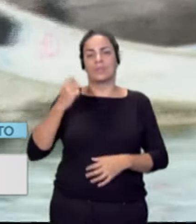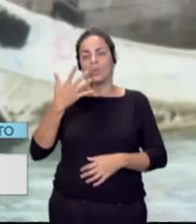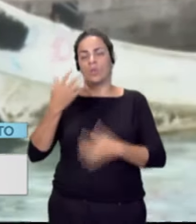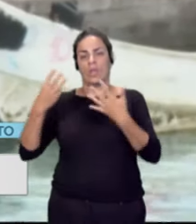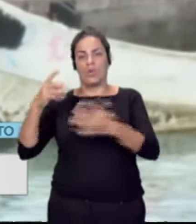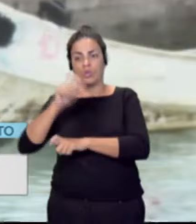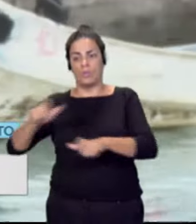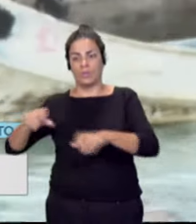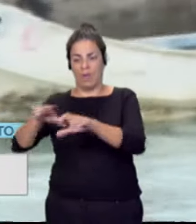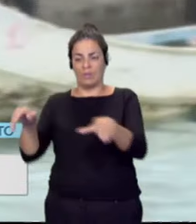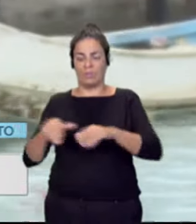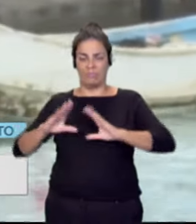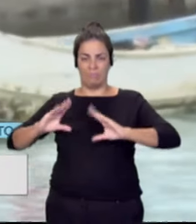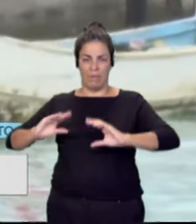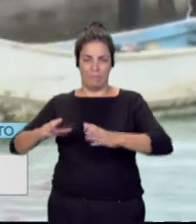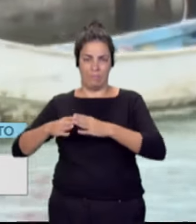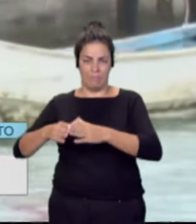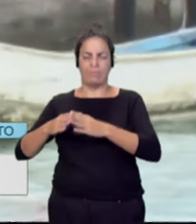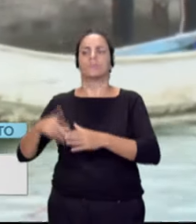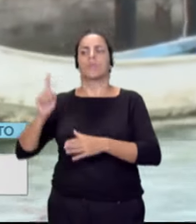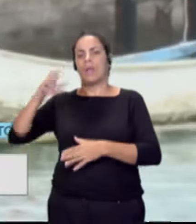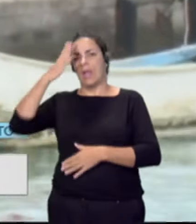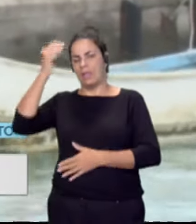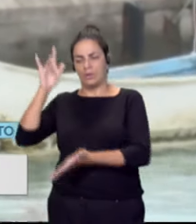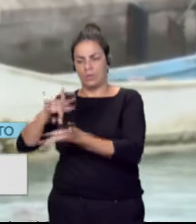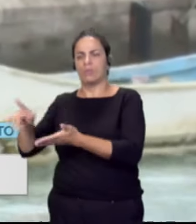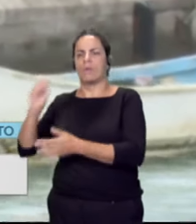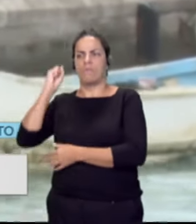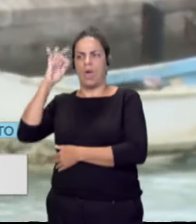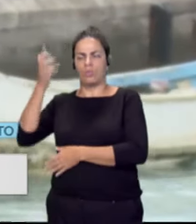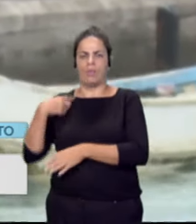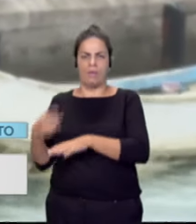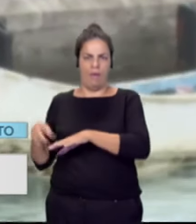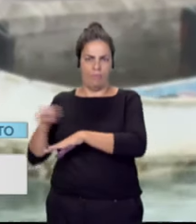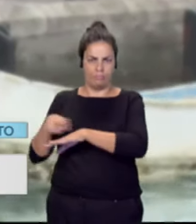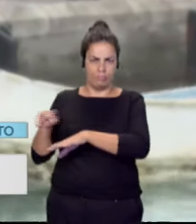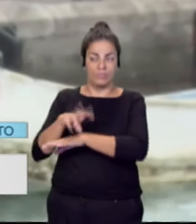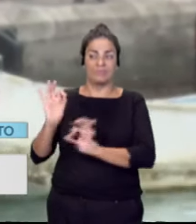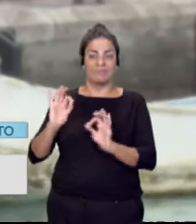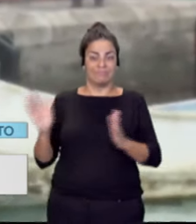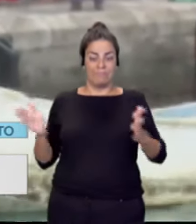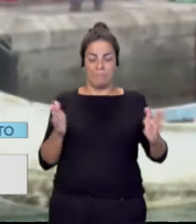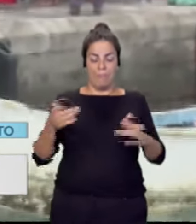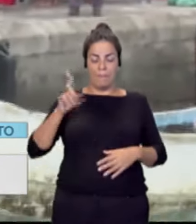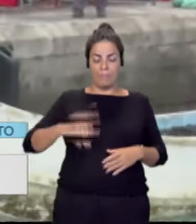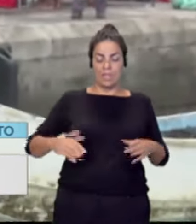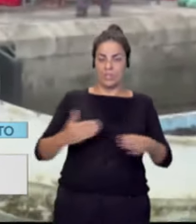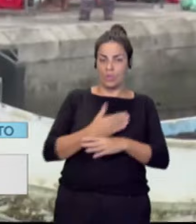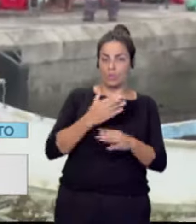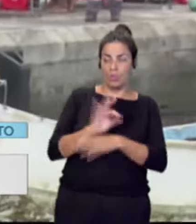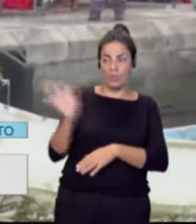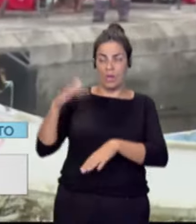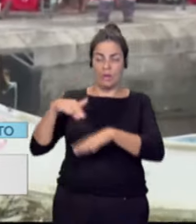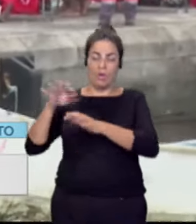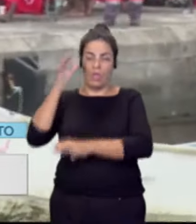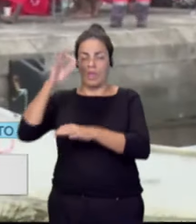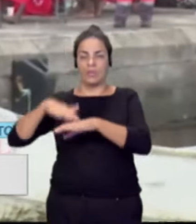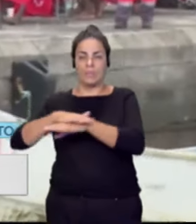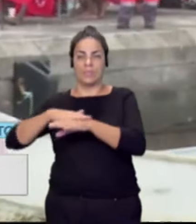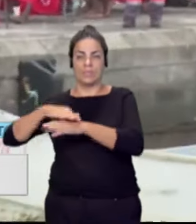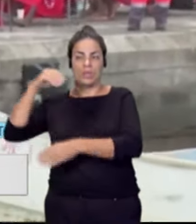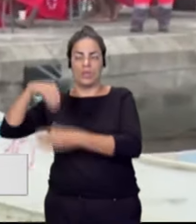en Lanzarote durante la madrugada. Todo ello en un mes de octubre en el que, según los datos del Ministerio del Interior,